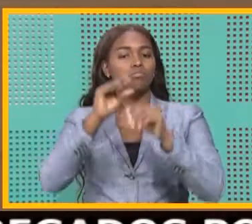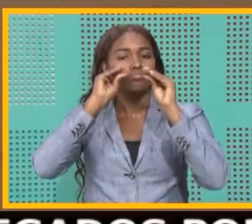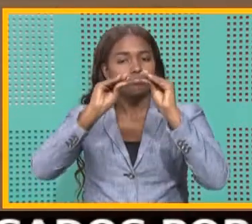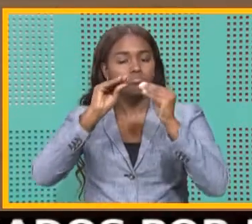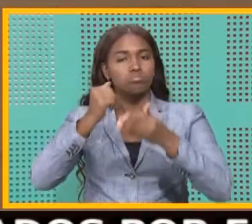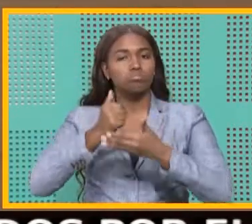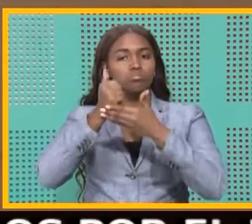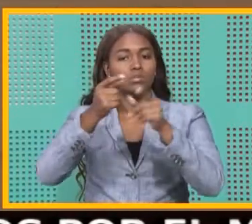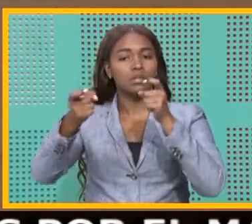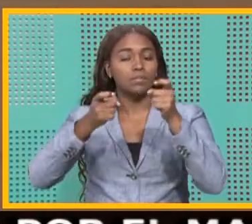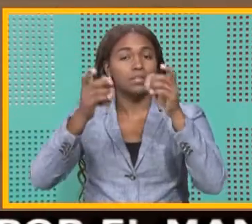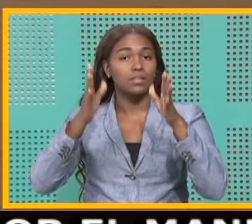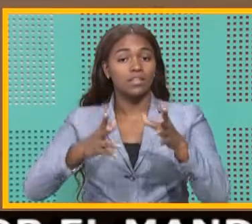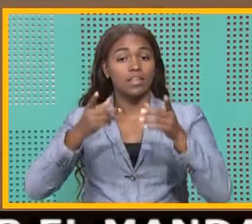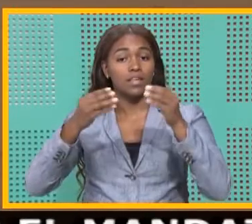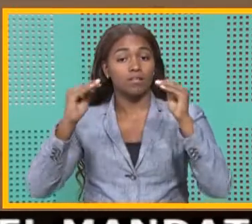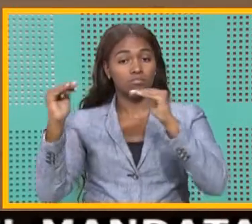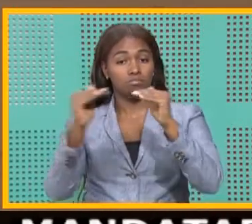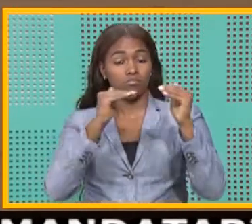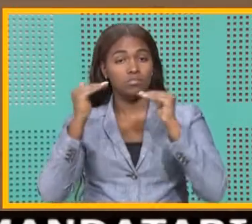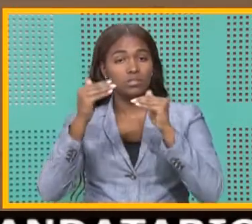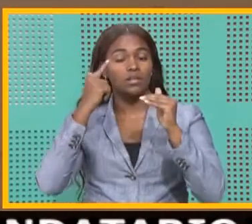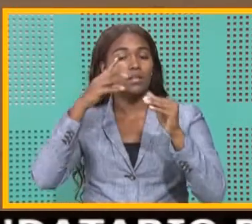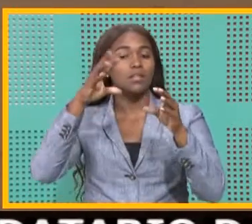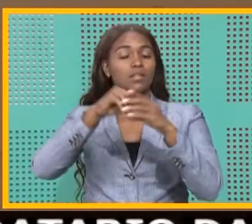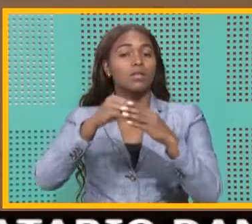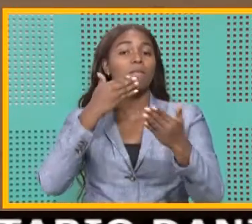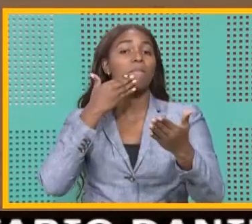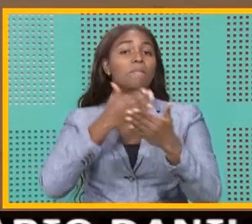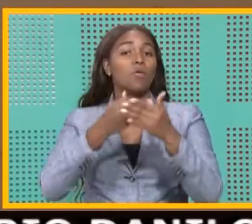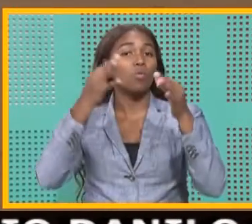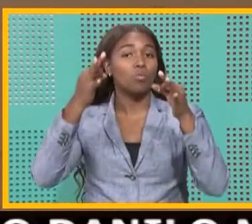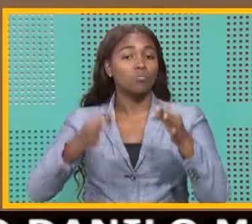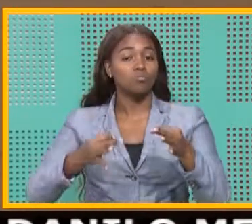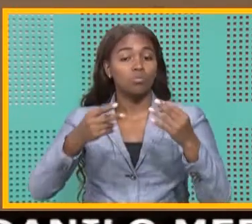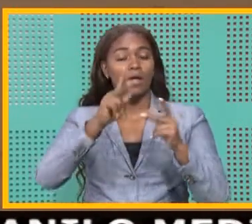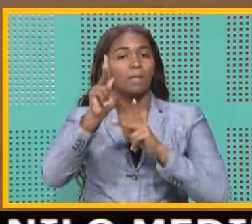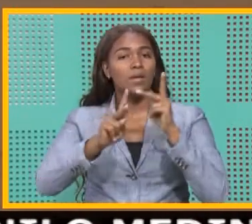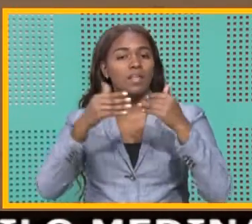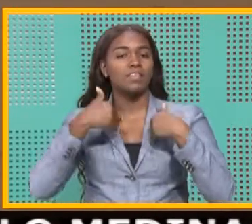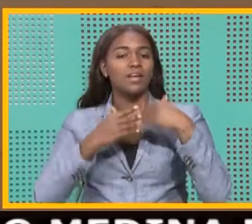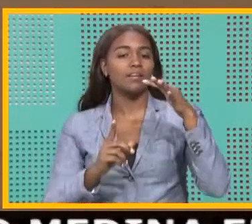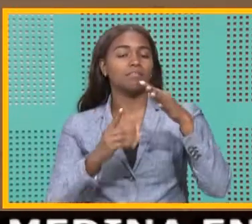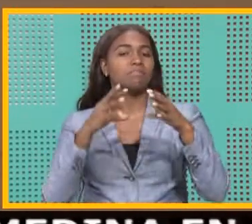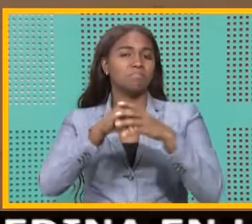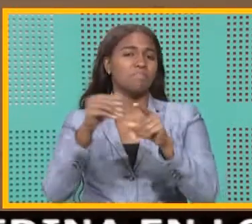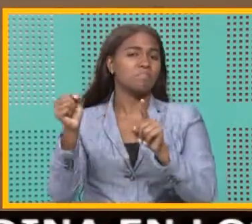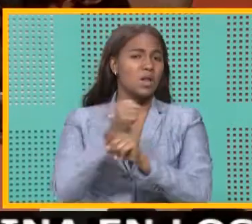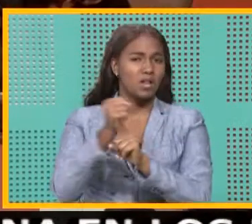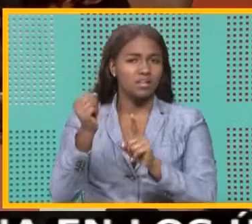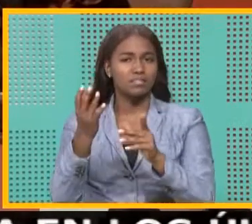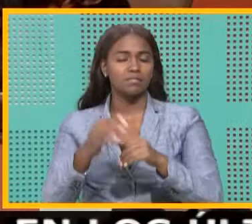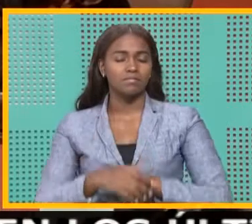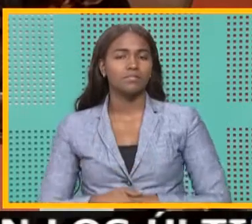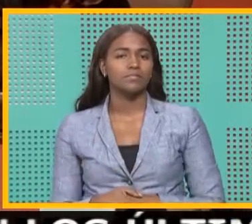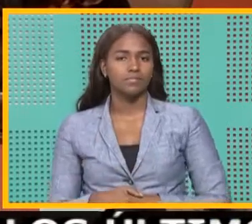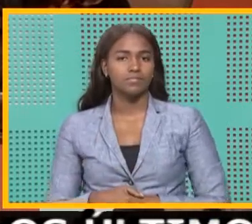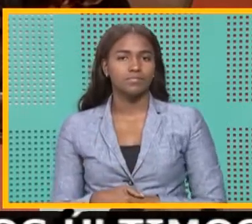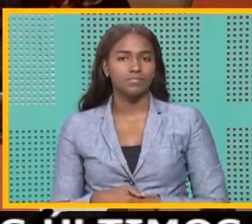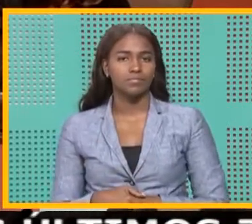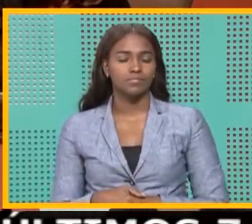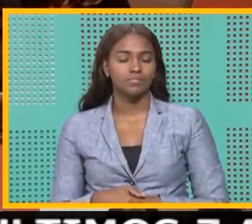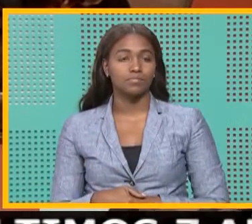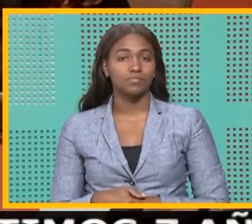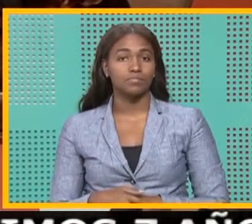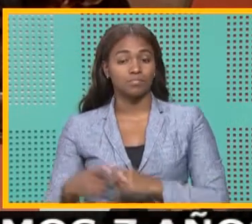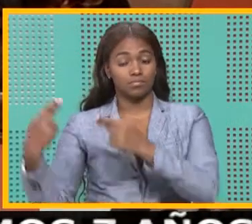la administración de justicia hacia un trato digno a las víctimas de violencia. La tarea es asegurar